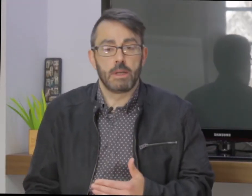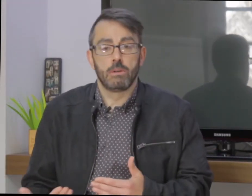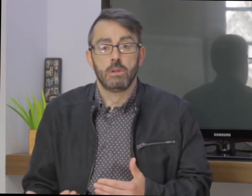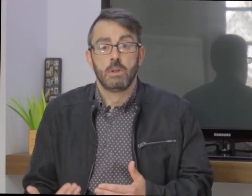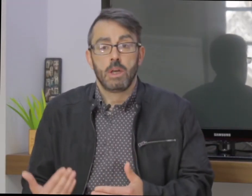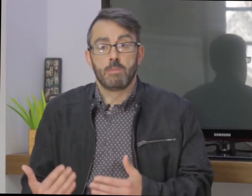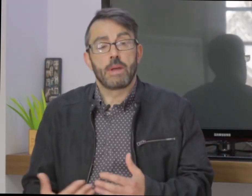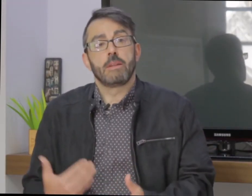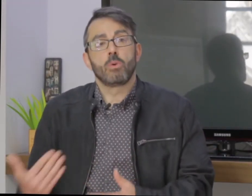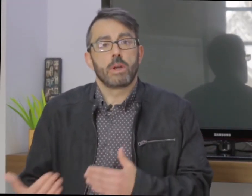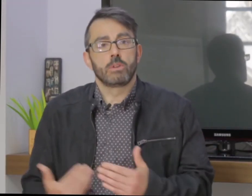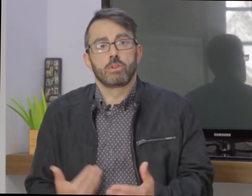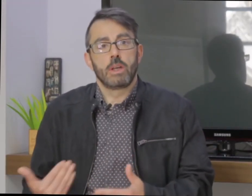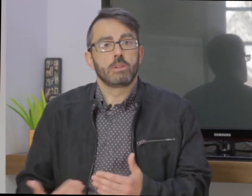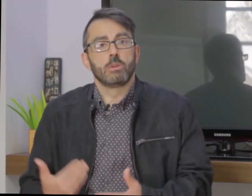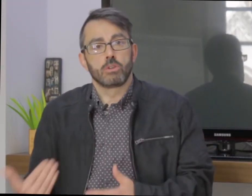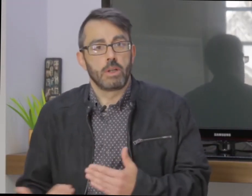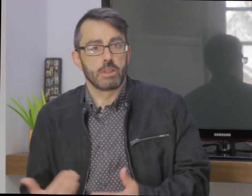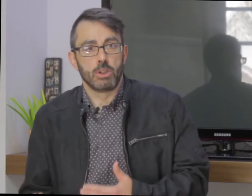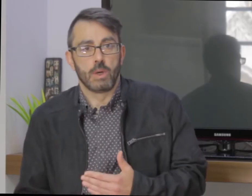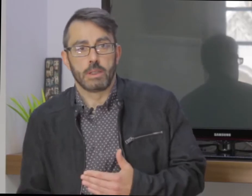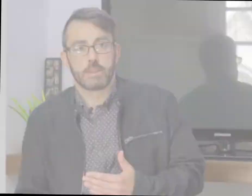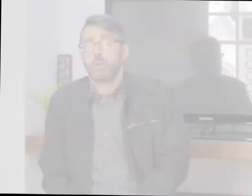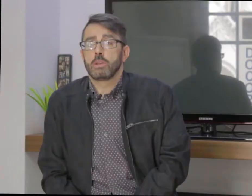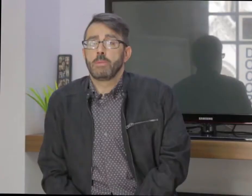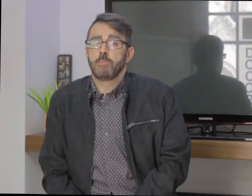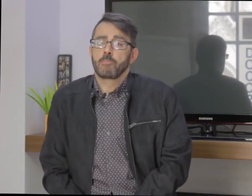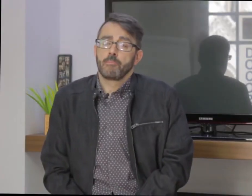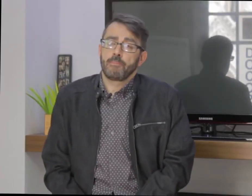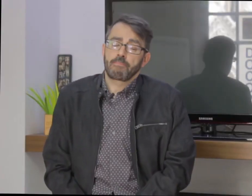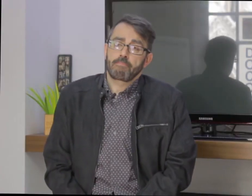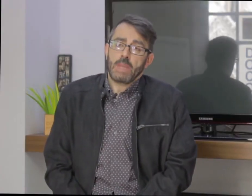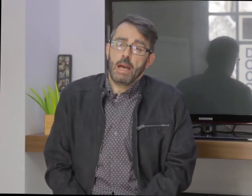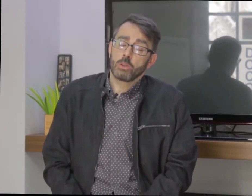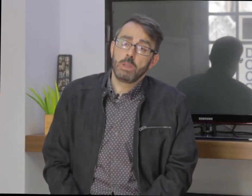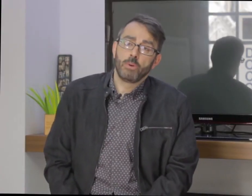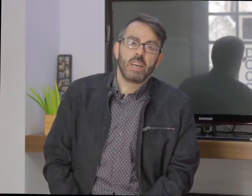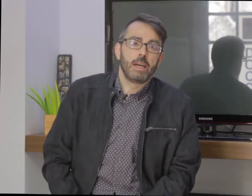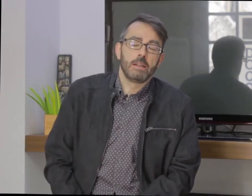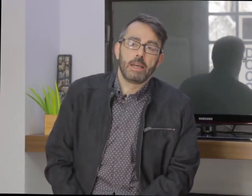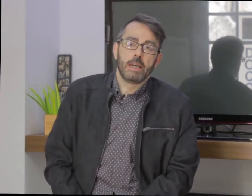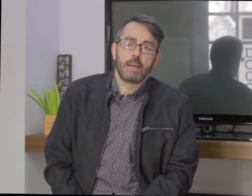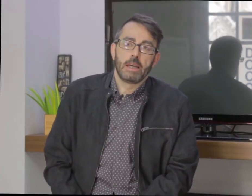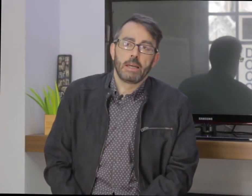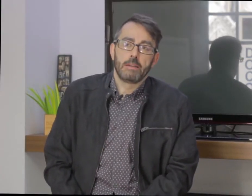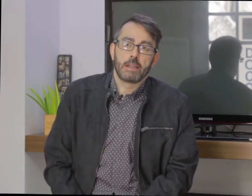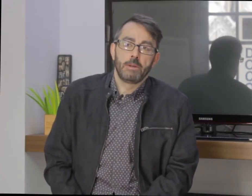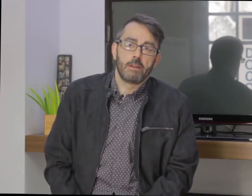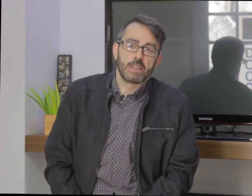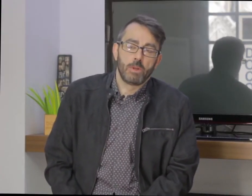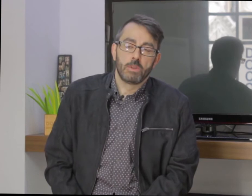vuelta al trabajo empezar a adecuar nuestros órganos a nuestros horarios habituales y luego también hay otro tipo de